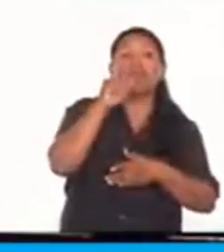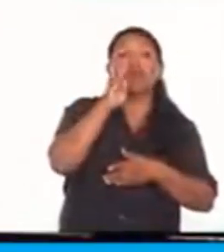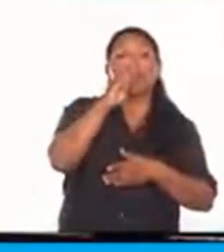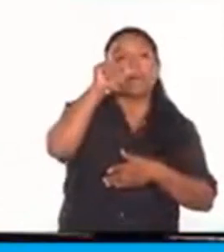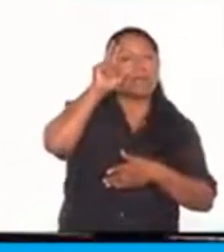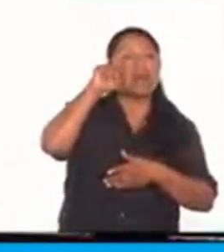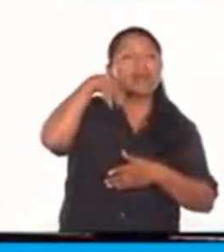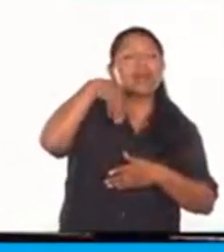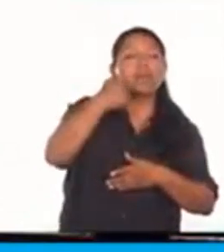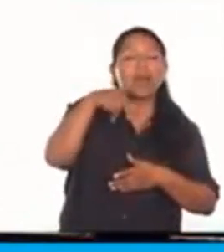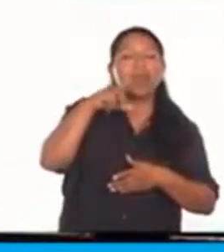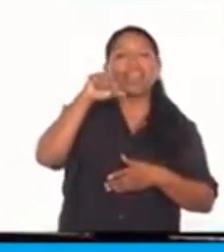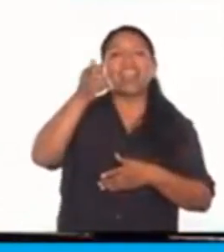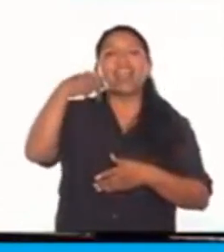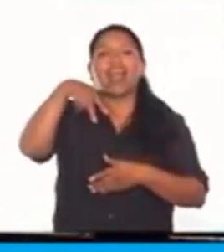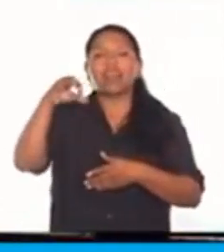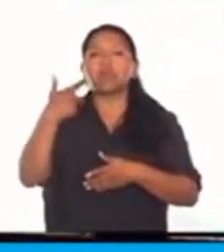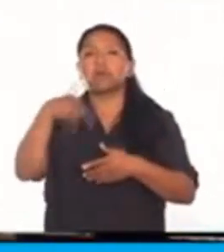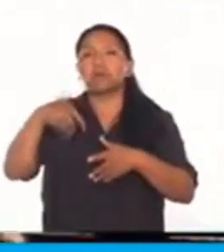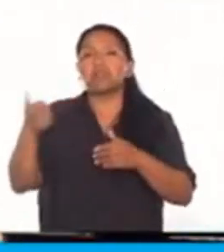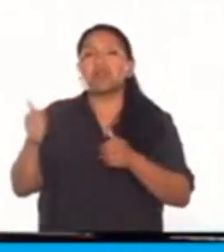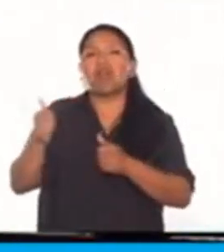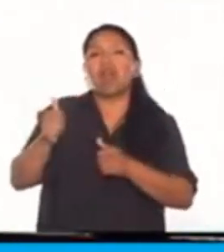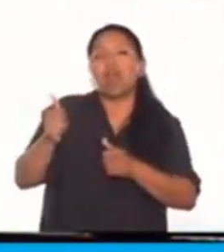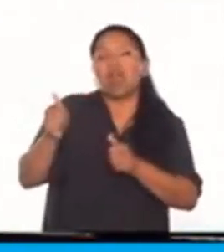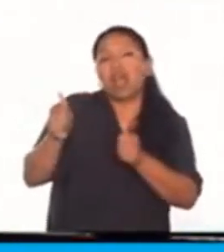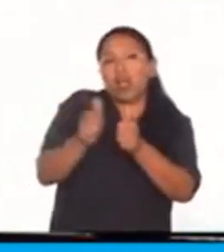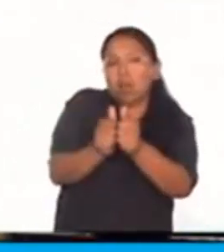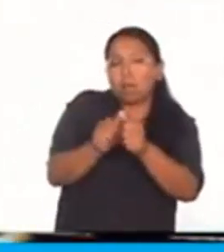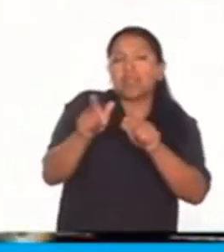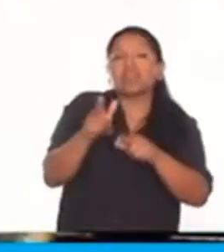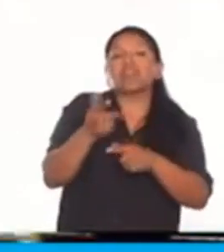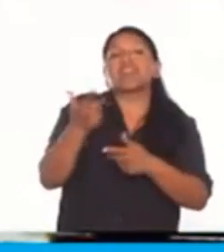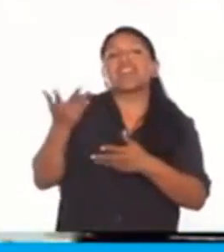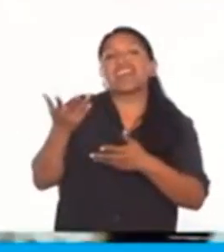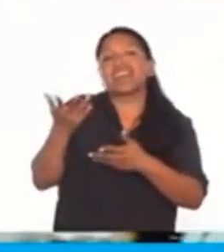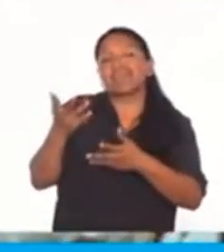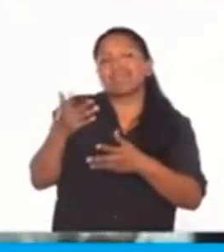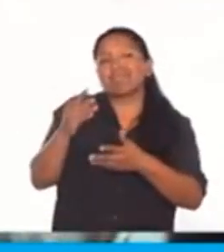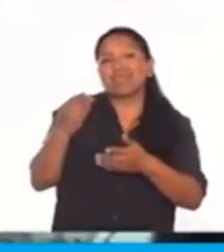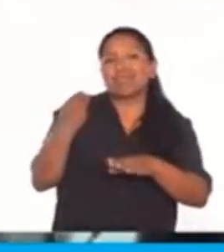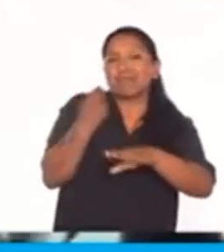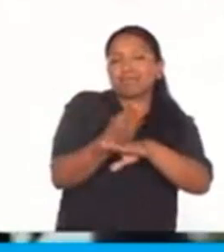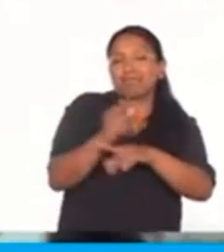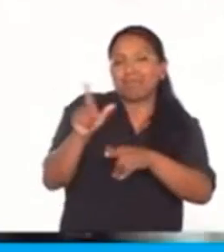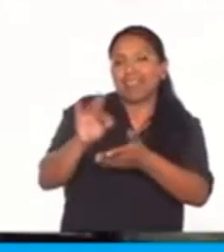Berman y Nicolás del Caño, que vinieron a acompañar la asunción de la flamante diputada.